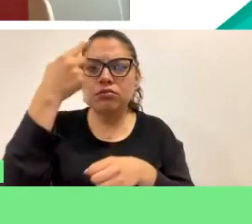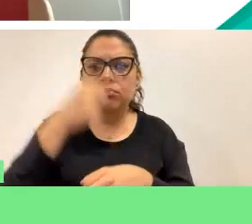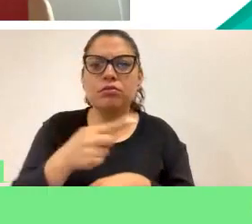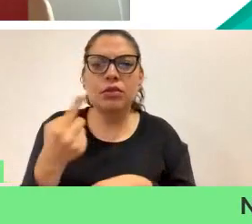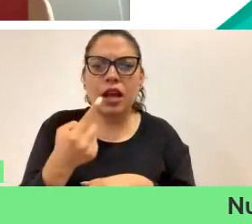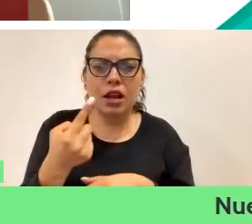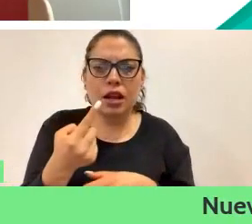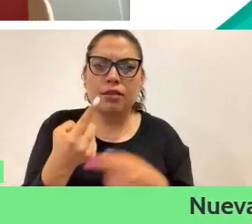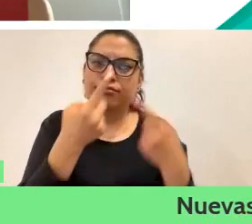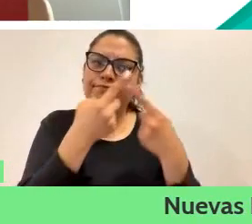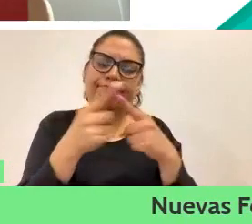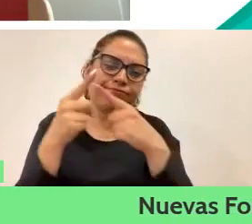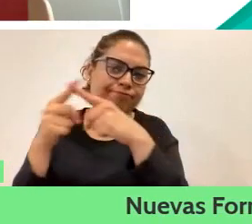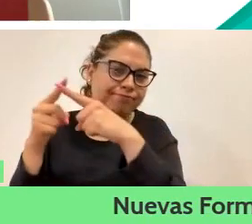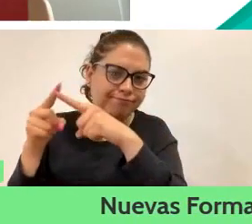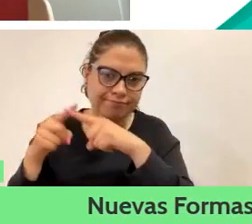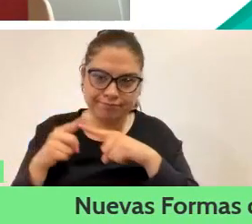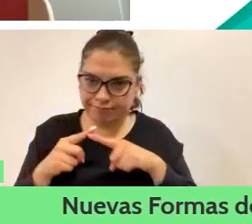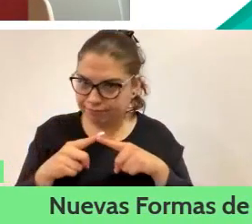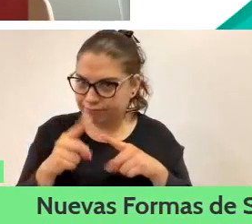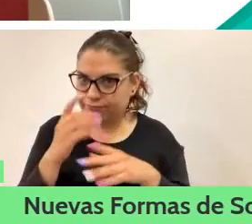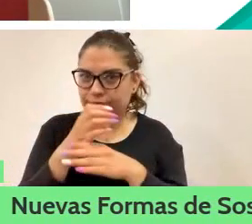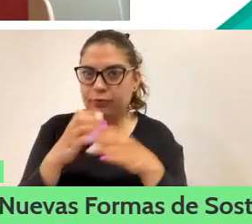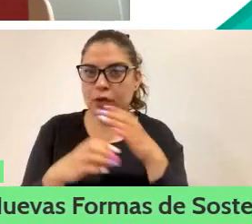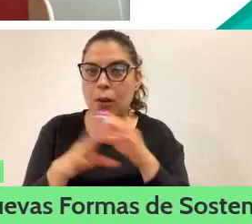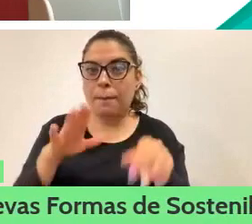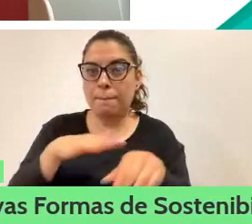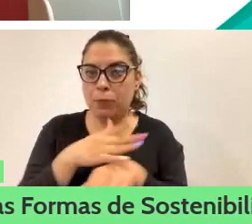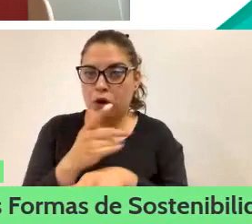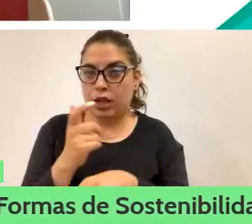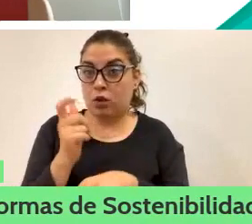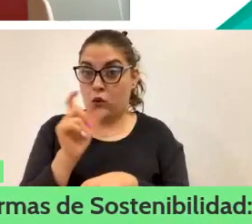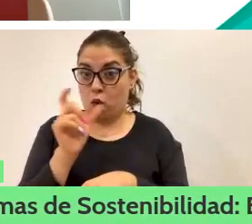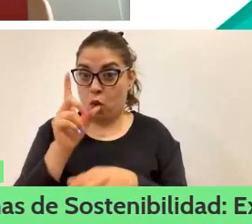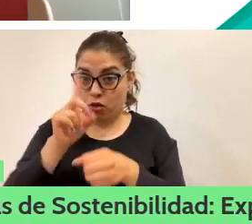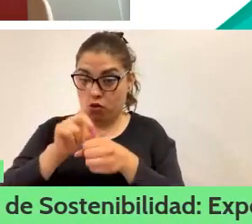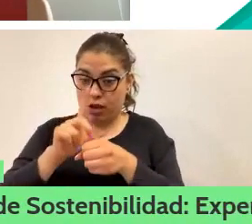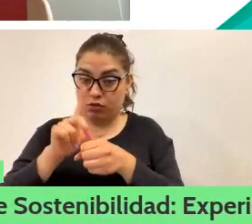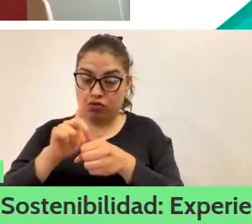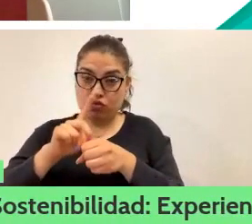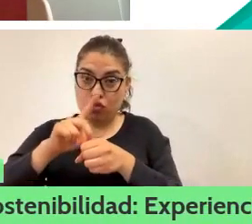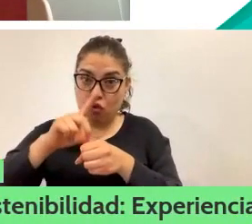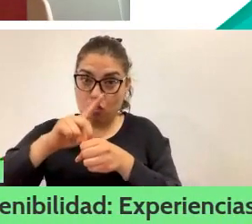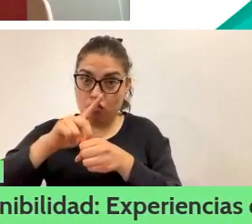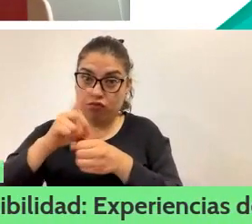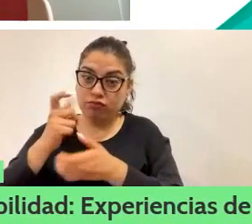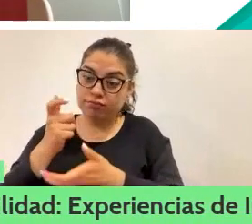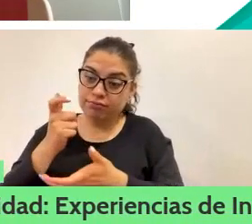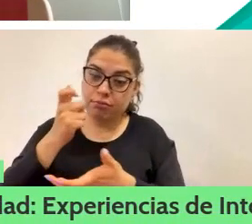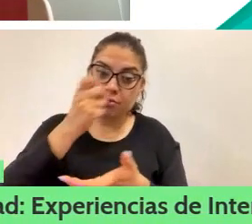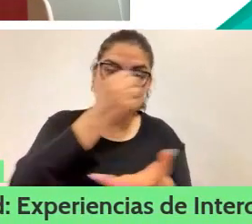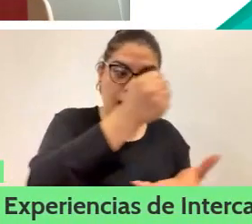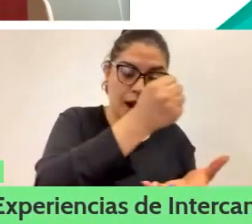redondo porque hay una parte del dinero que va pues, a financiar estos productos que, a su vez, ya mejora las